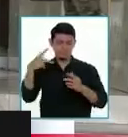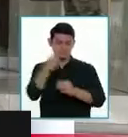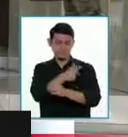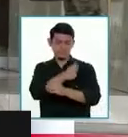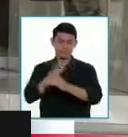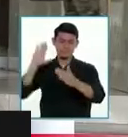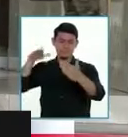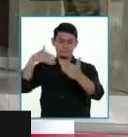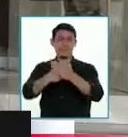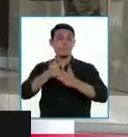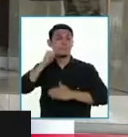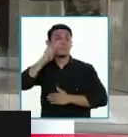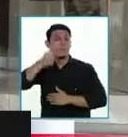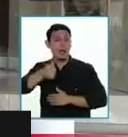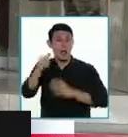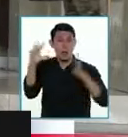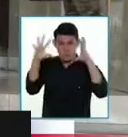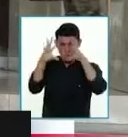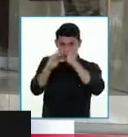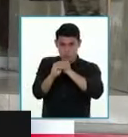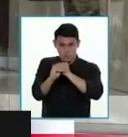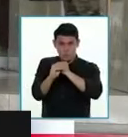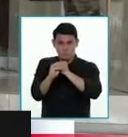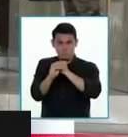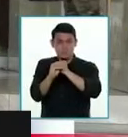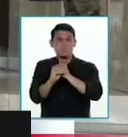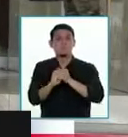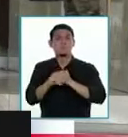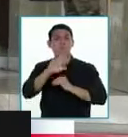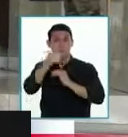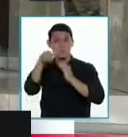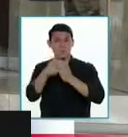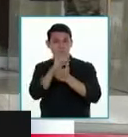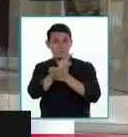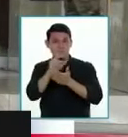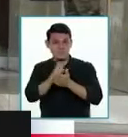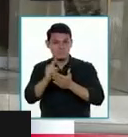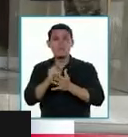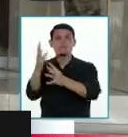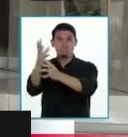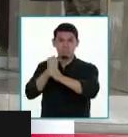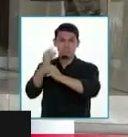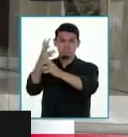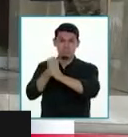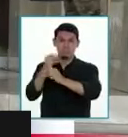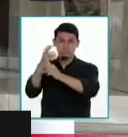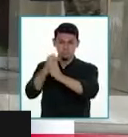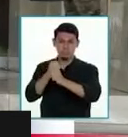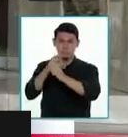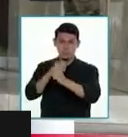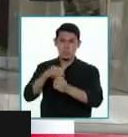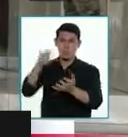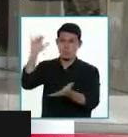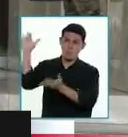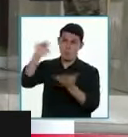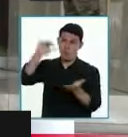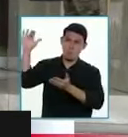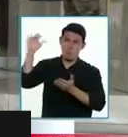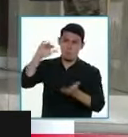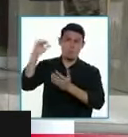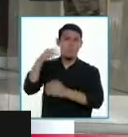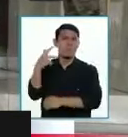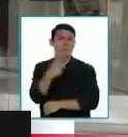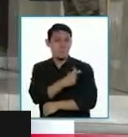de mañana, en la noche, y todas las semanas seguiremos recibiendo montos similares de dosis de